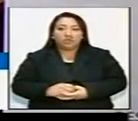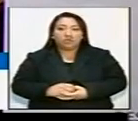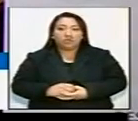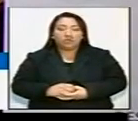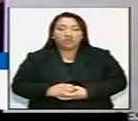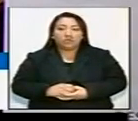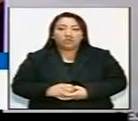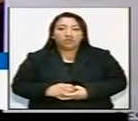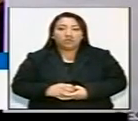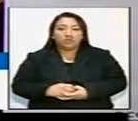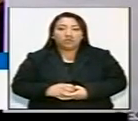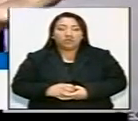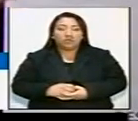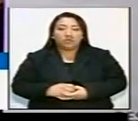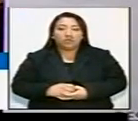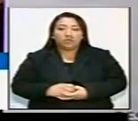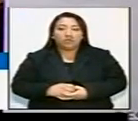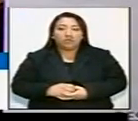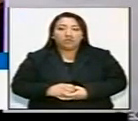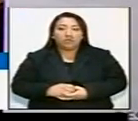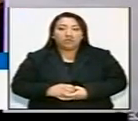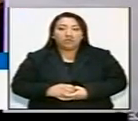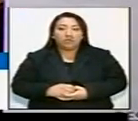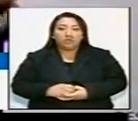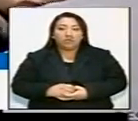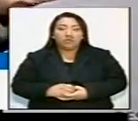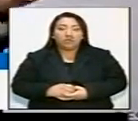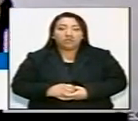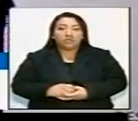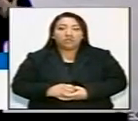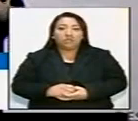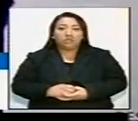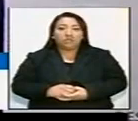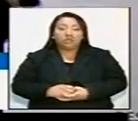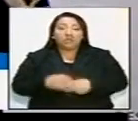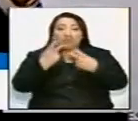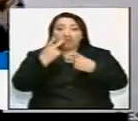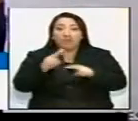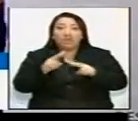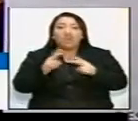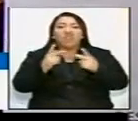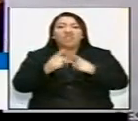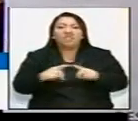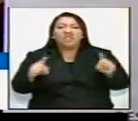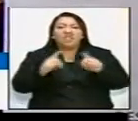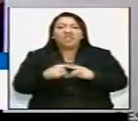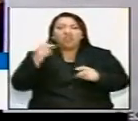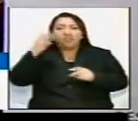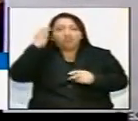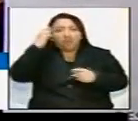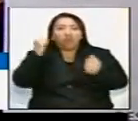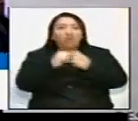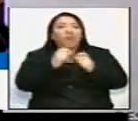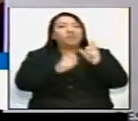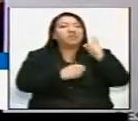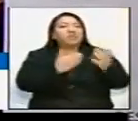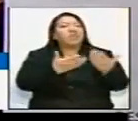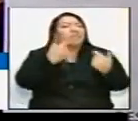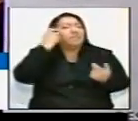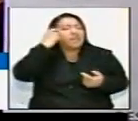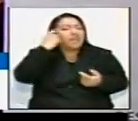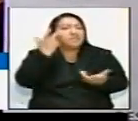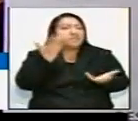reporte preliminar y también evaluar diferentes políticas e ideas con el público. Todo